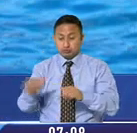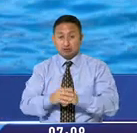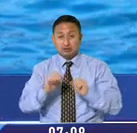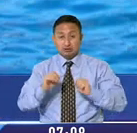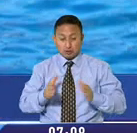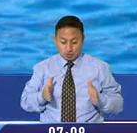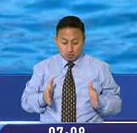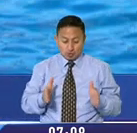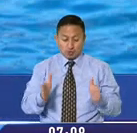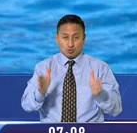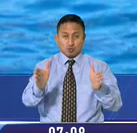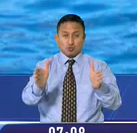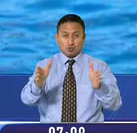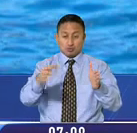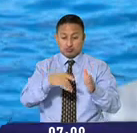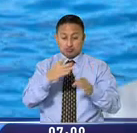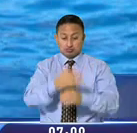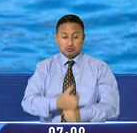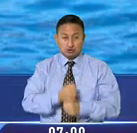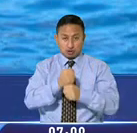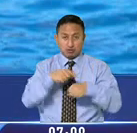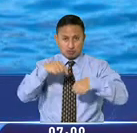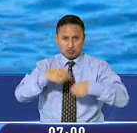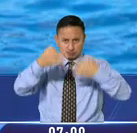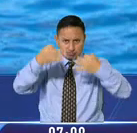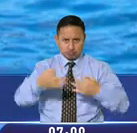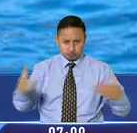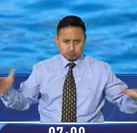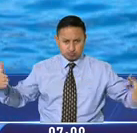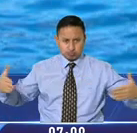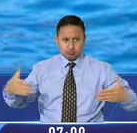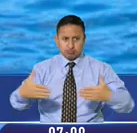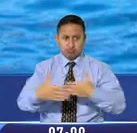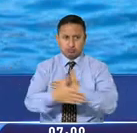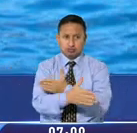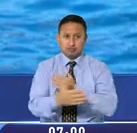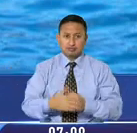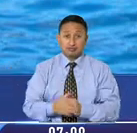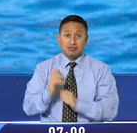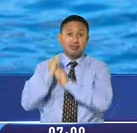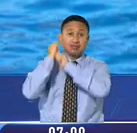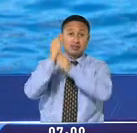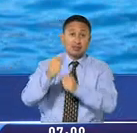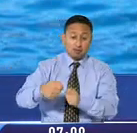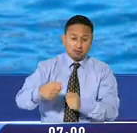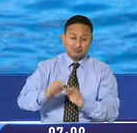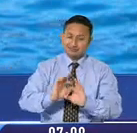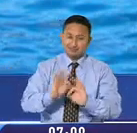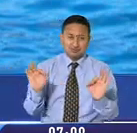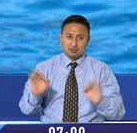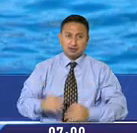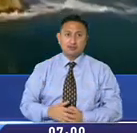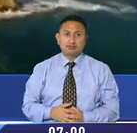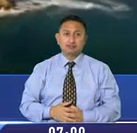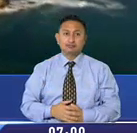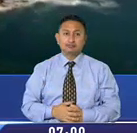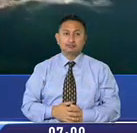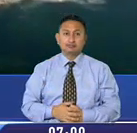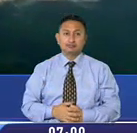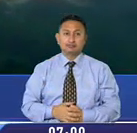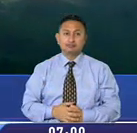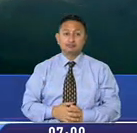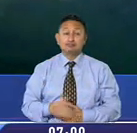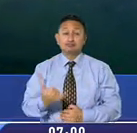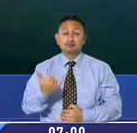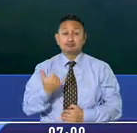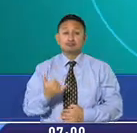corredor que garantice su seguridad y que no hayan anzuelos en esas zonas. Este